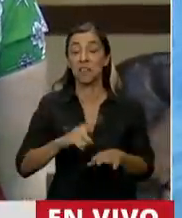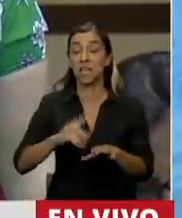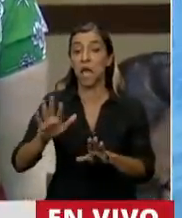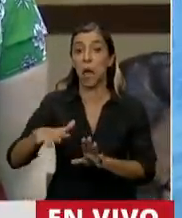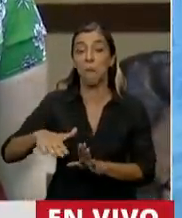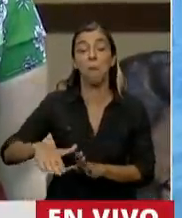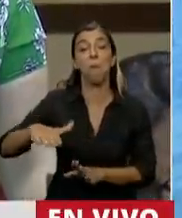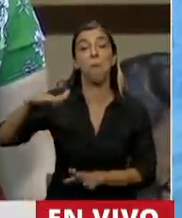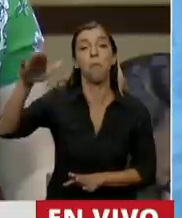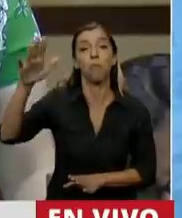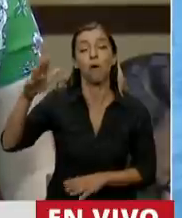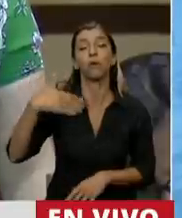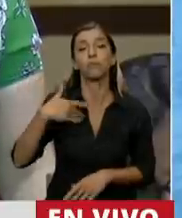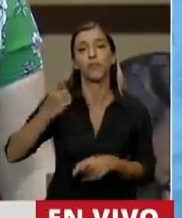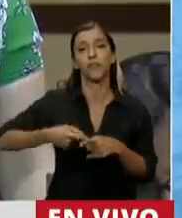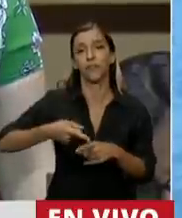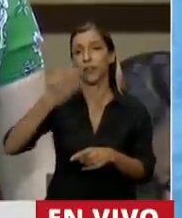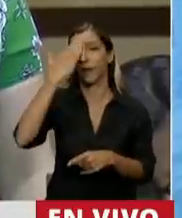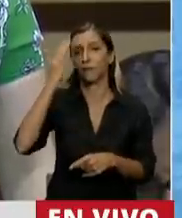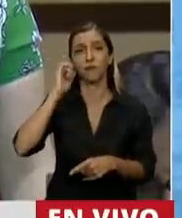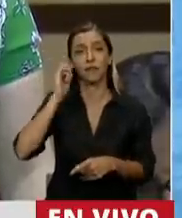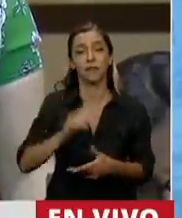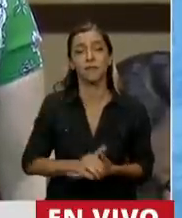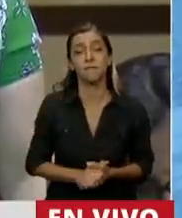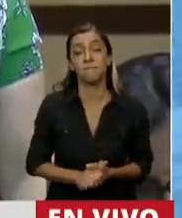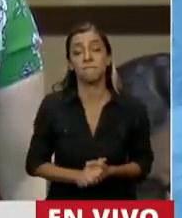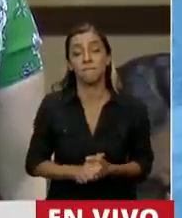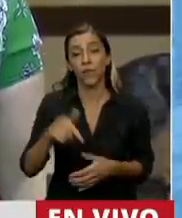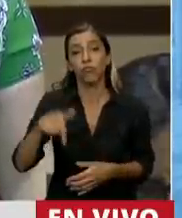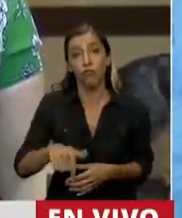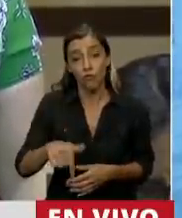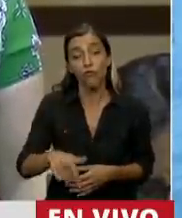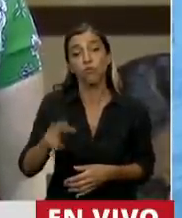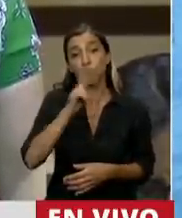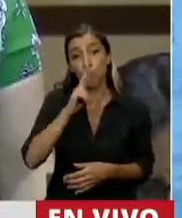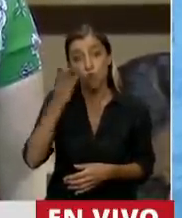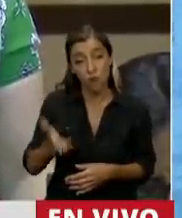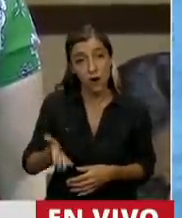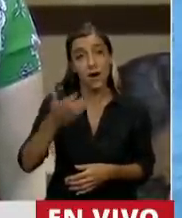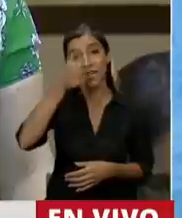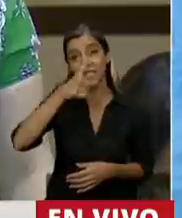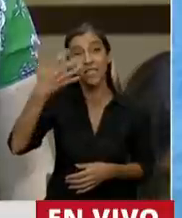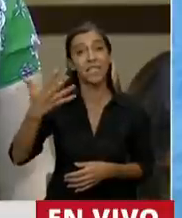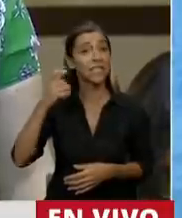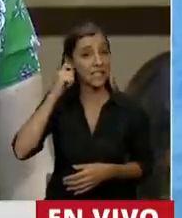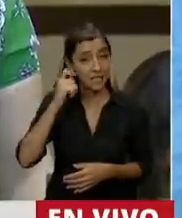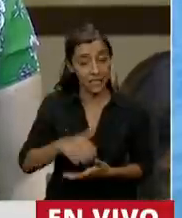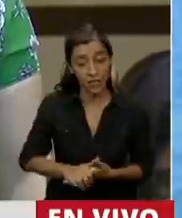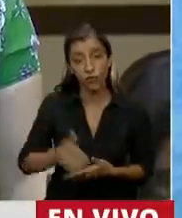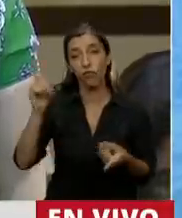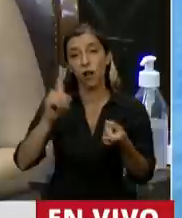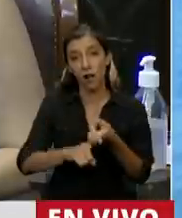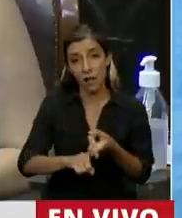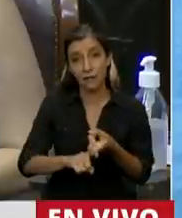años. Hoy, esta mujer tiene 65 años. Nunca se casó ni tuvo